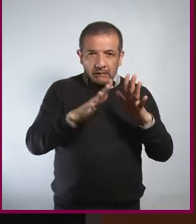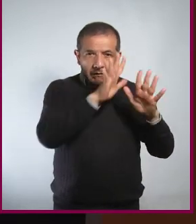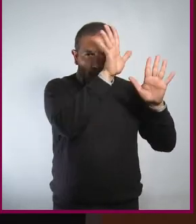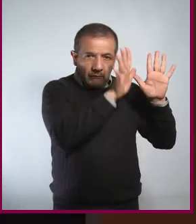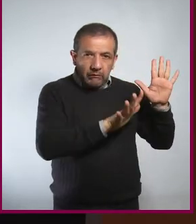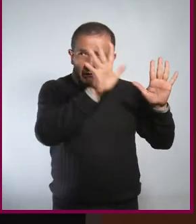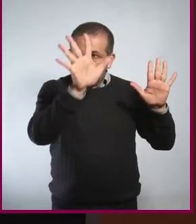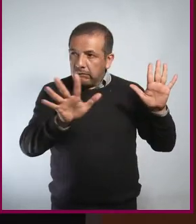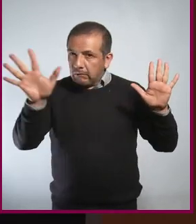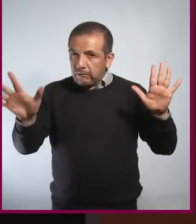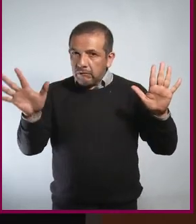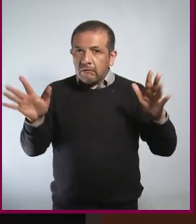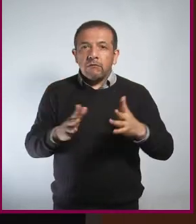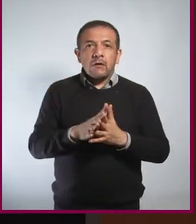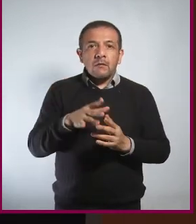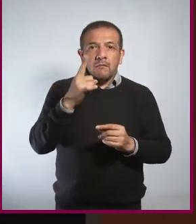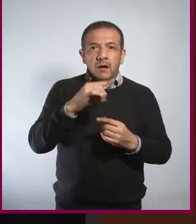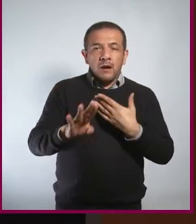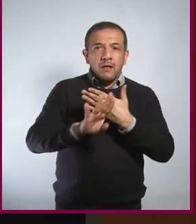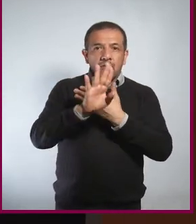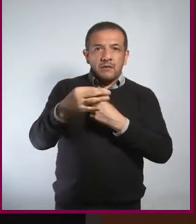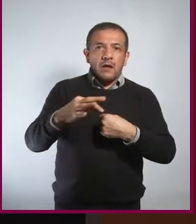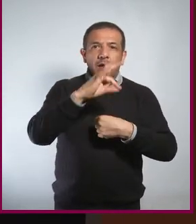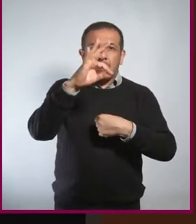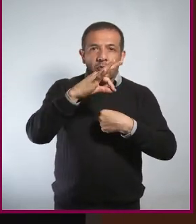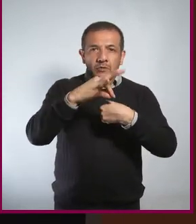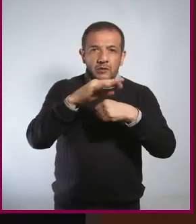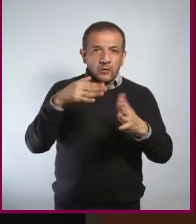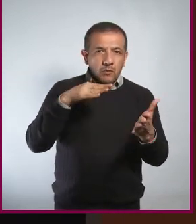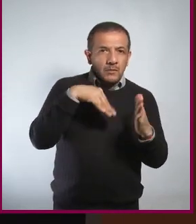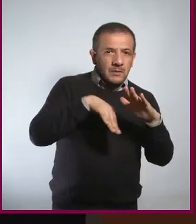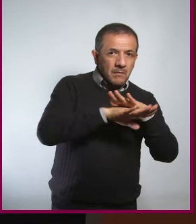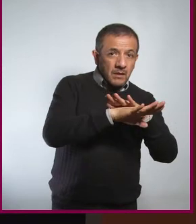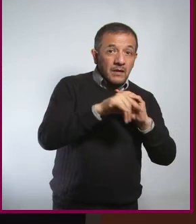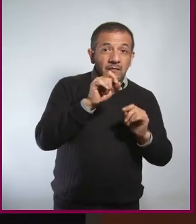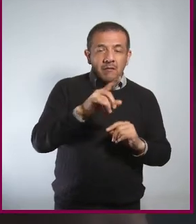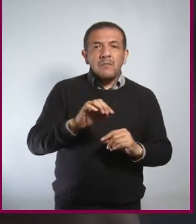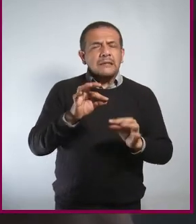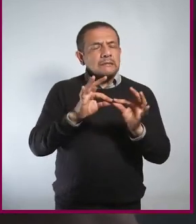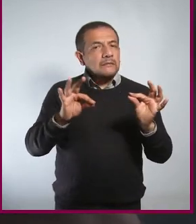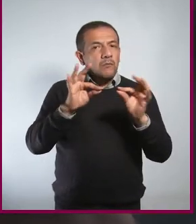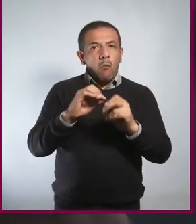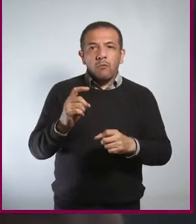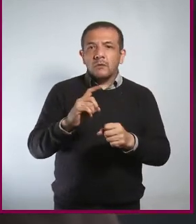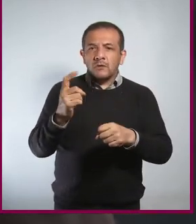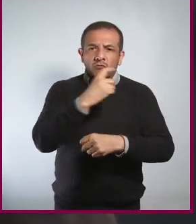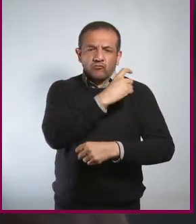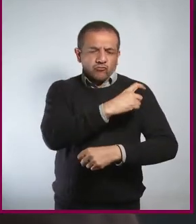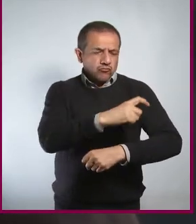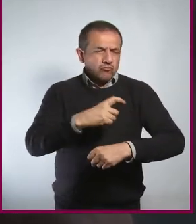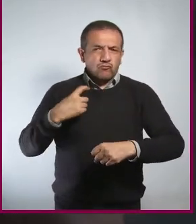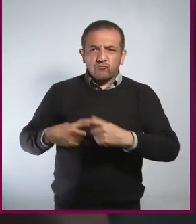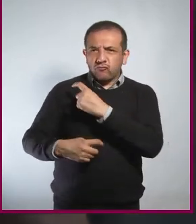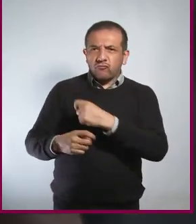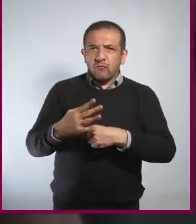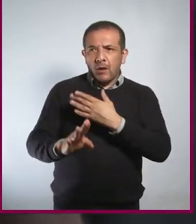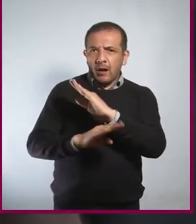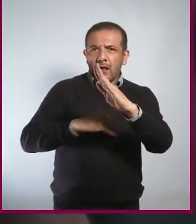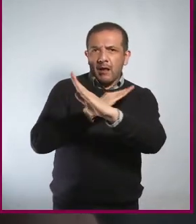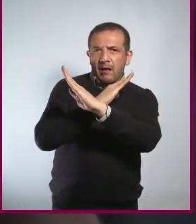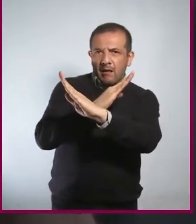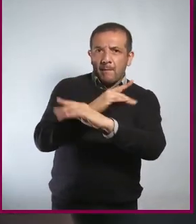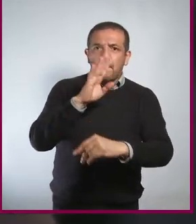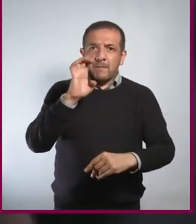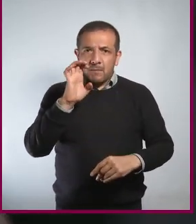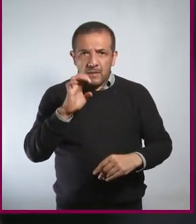estar abiertas. Y por otro lado, algo que ayuda muchísimo es que también utilicen repelente, que es seguro para todo tipo de personas, desde